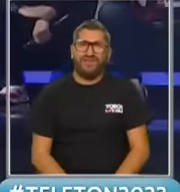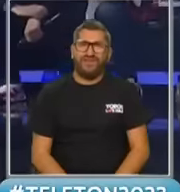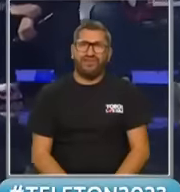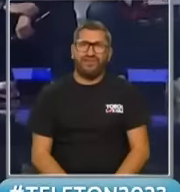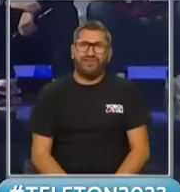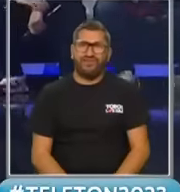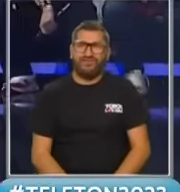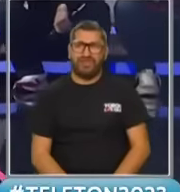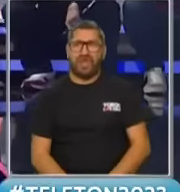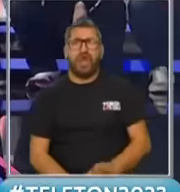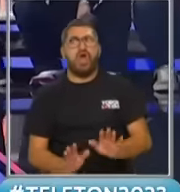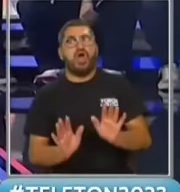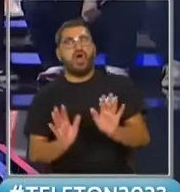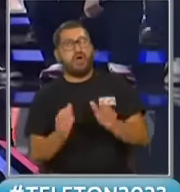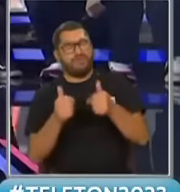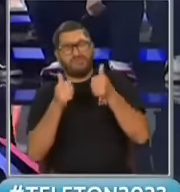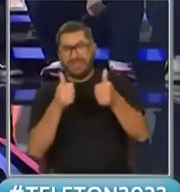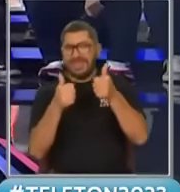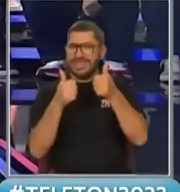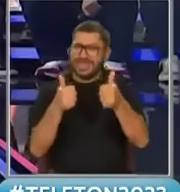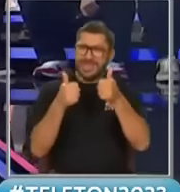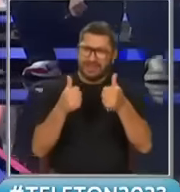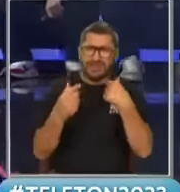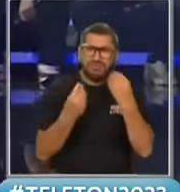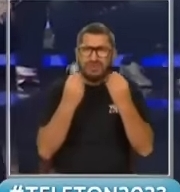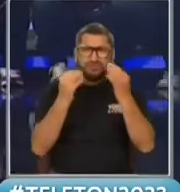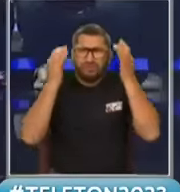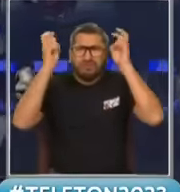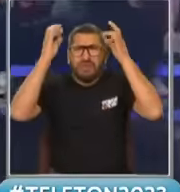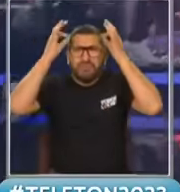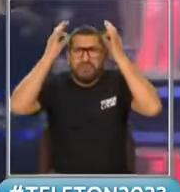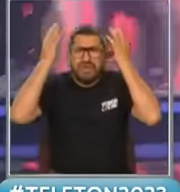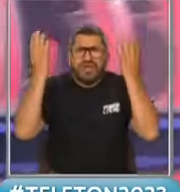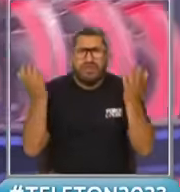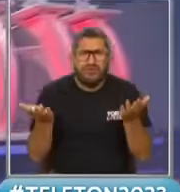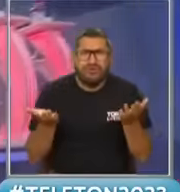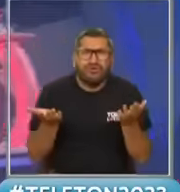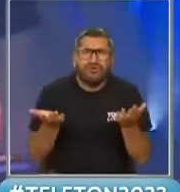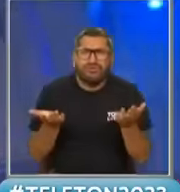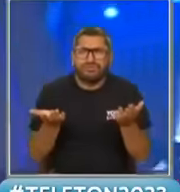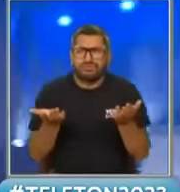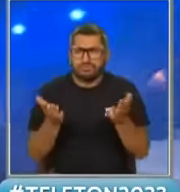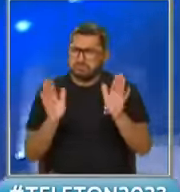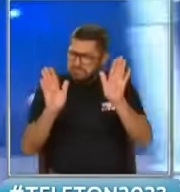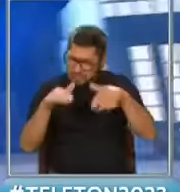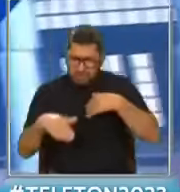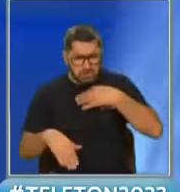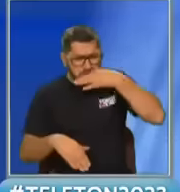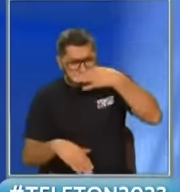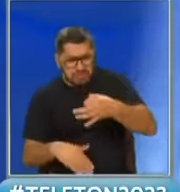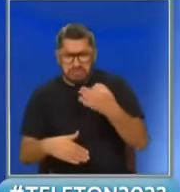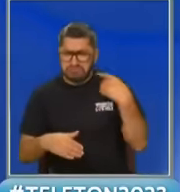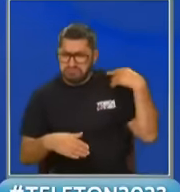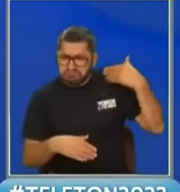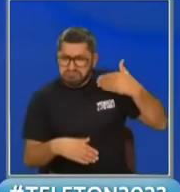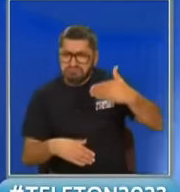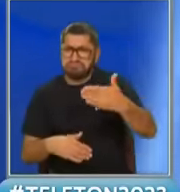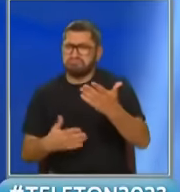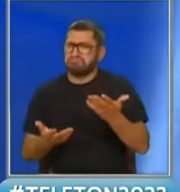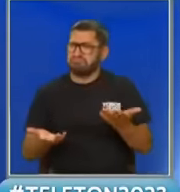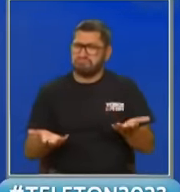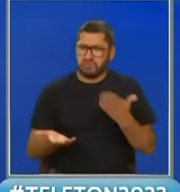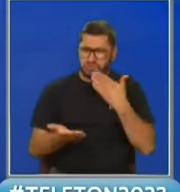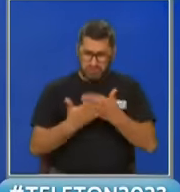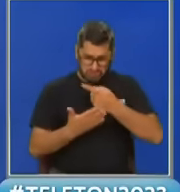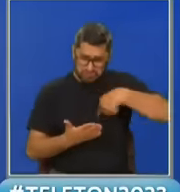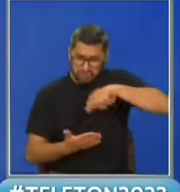¡Hola, qué bien! Muy bien. ¿Qué te pasó en el pelo? Eso mismo iba a hablar yo. ¿Cuándo nosotros en el colegio nos